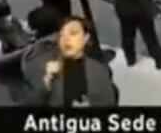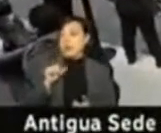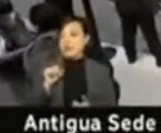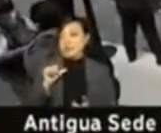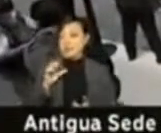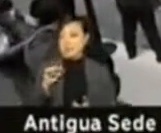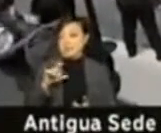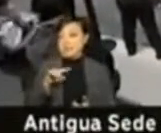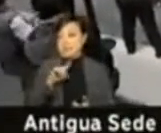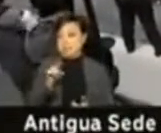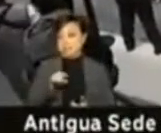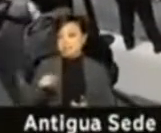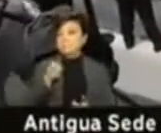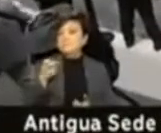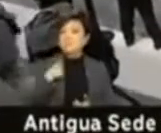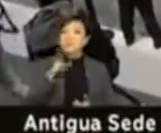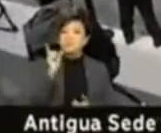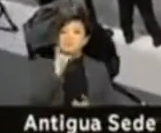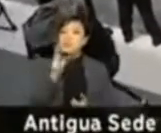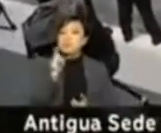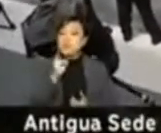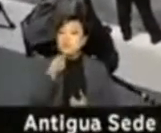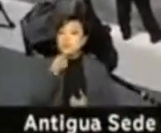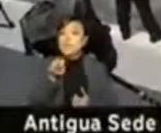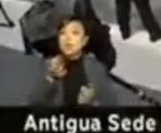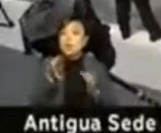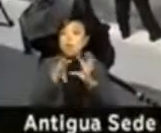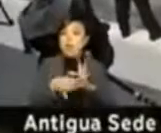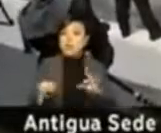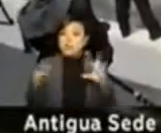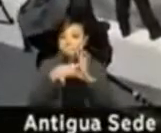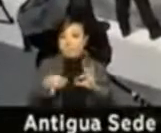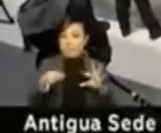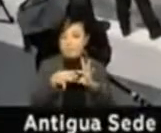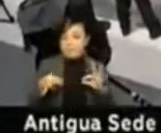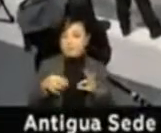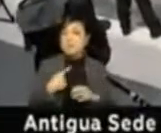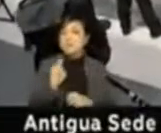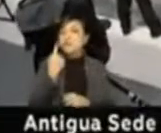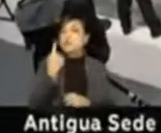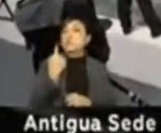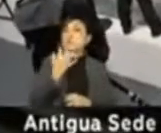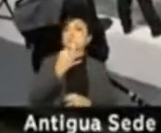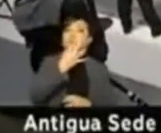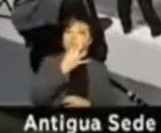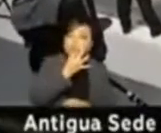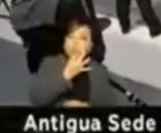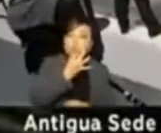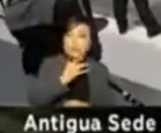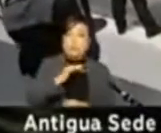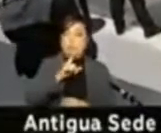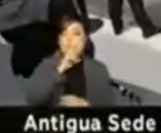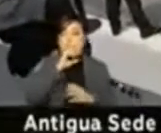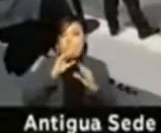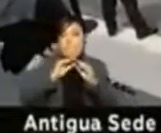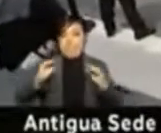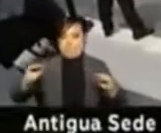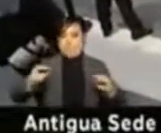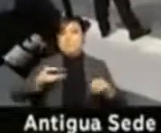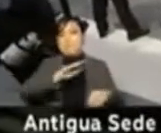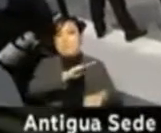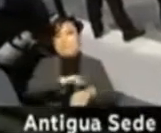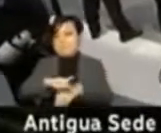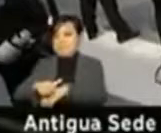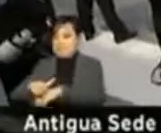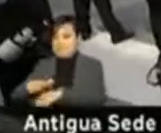Morena tiene un problema otra vez de ricos. No es el problema que tiene el Partido de Acción Nacional o el PRI, que se